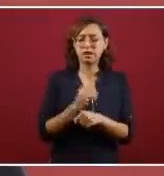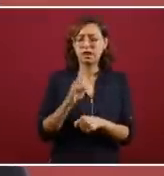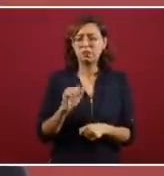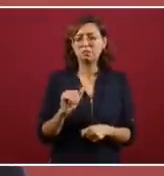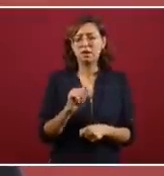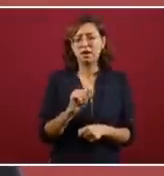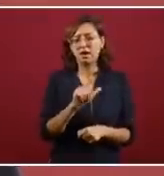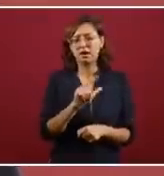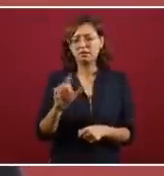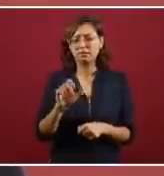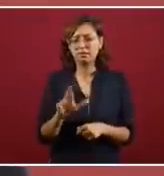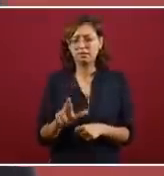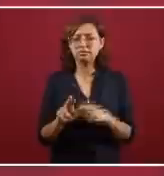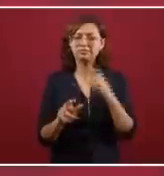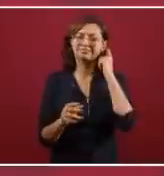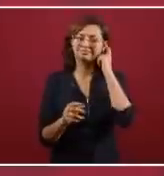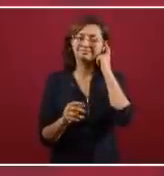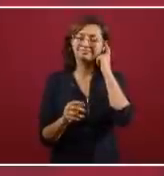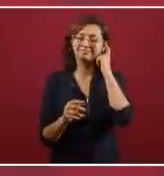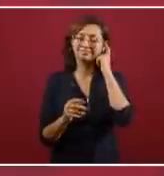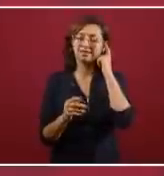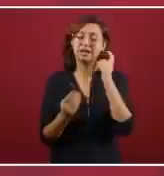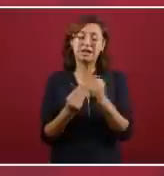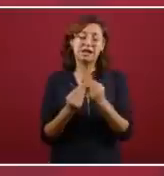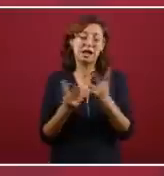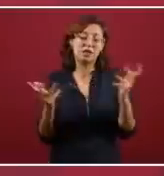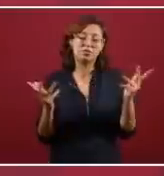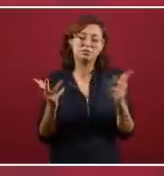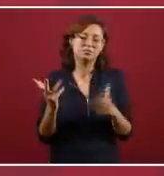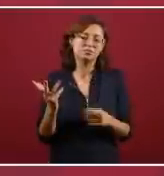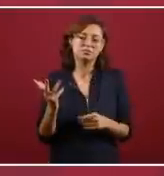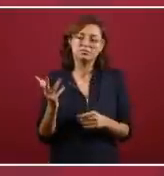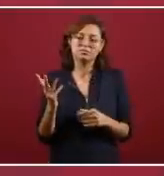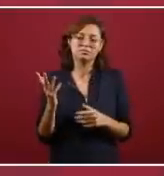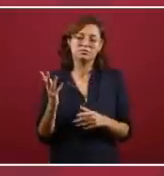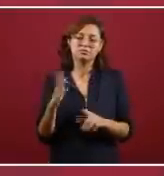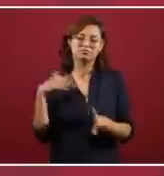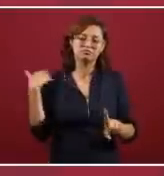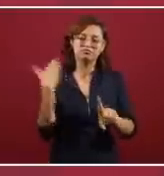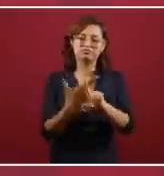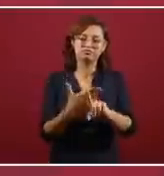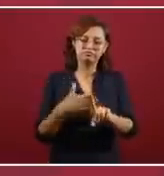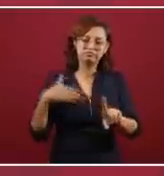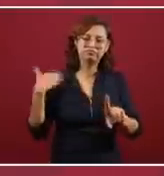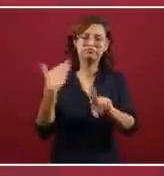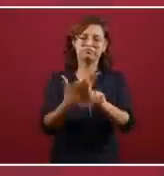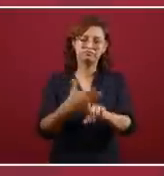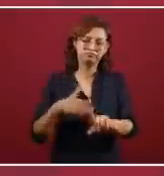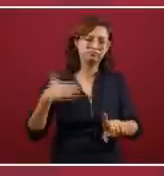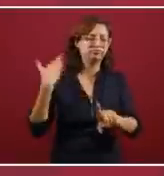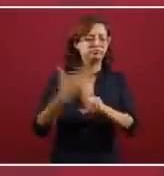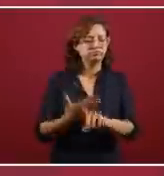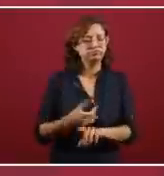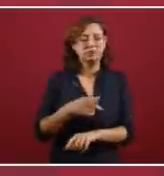está enfrentando una campaña en contra de su